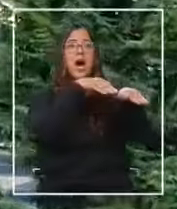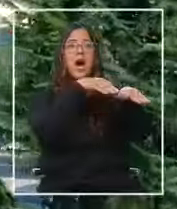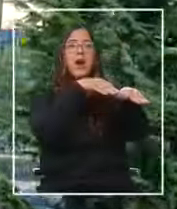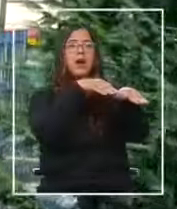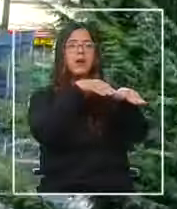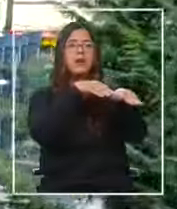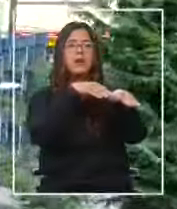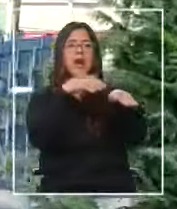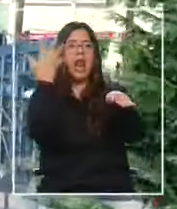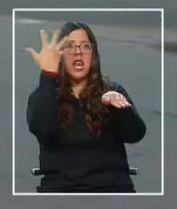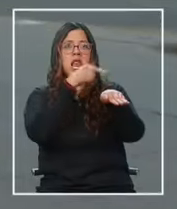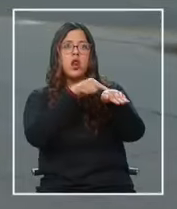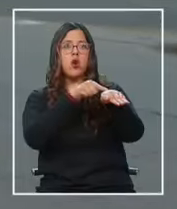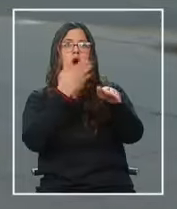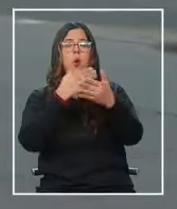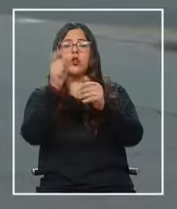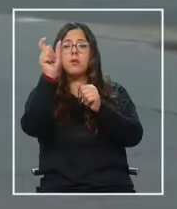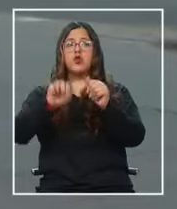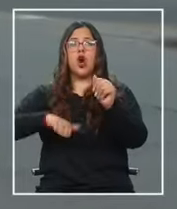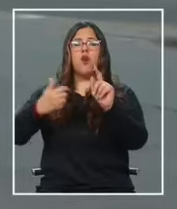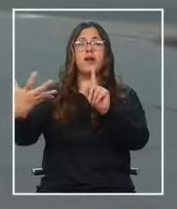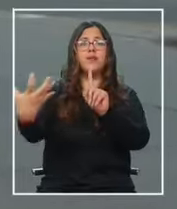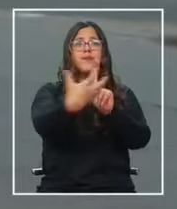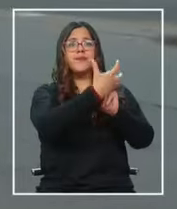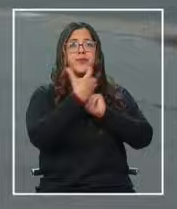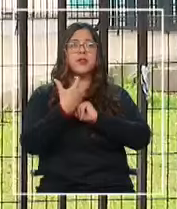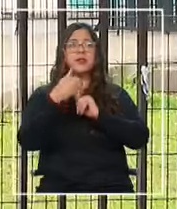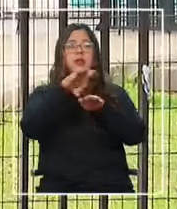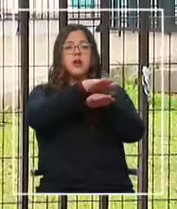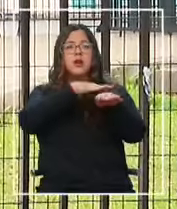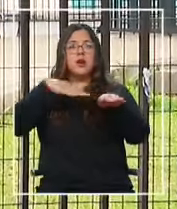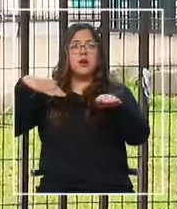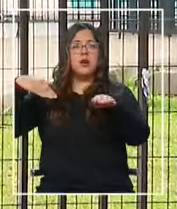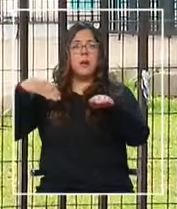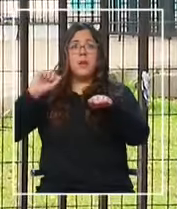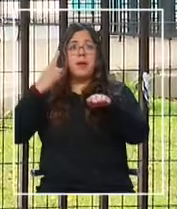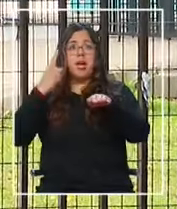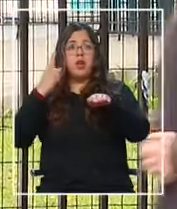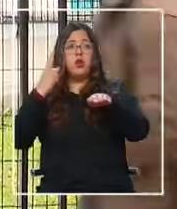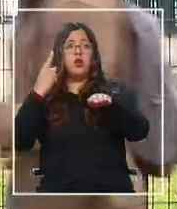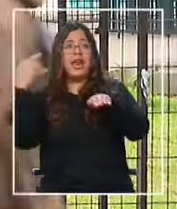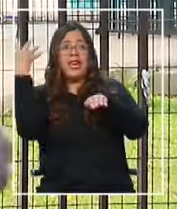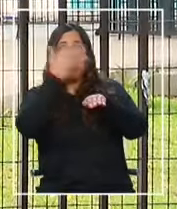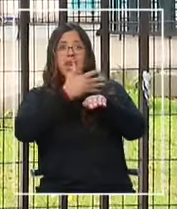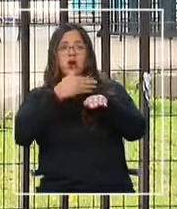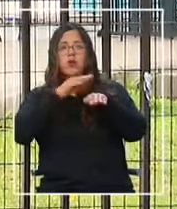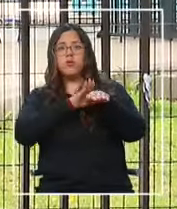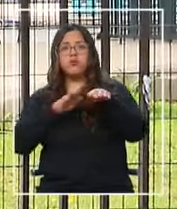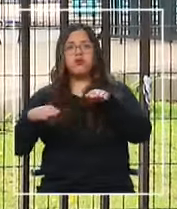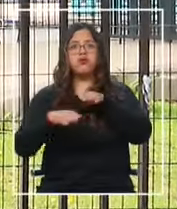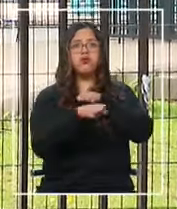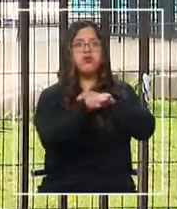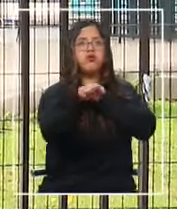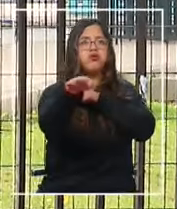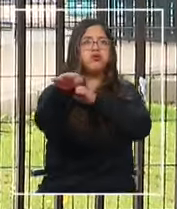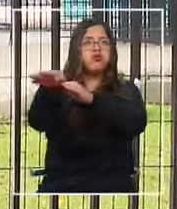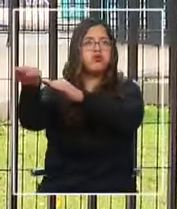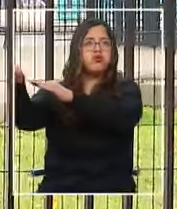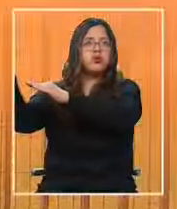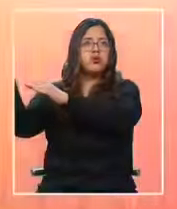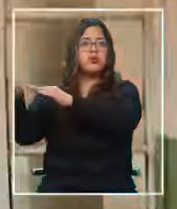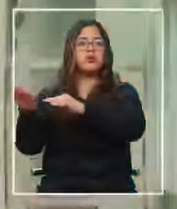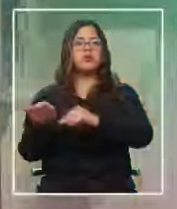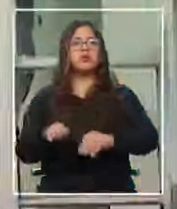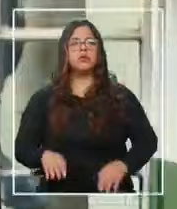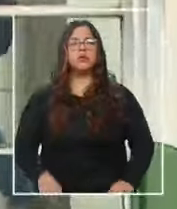y después de que ya el joven lo metieron adentro, retrocedió y avanzó el negro primero y después se fue el otro, que era como un